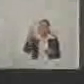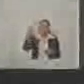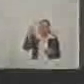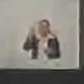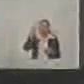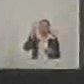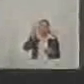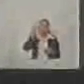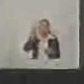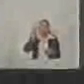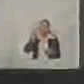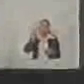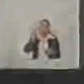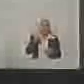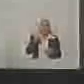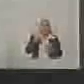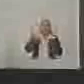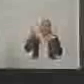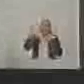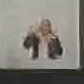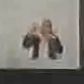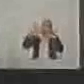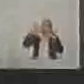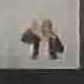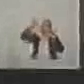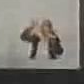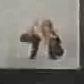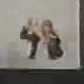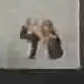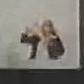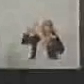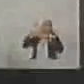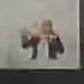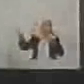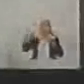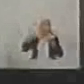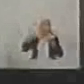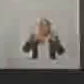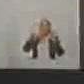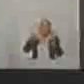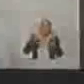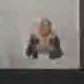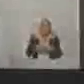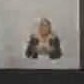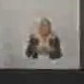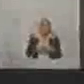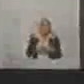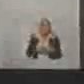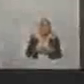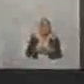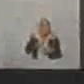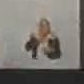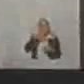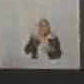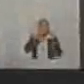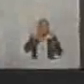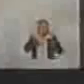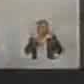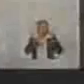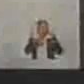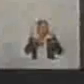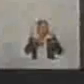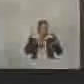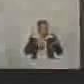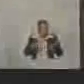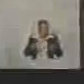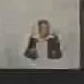ti, pero a mí no me checan. De pronto las declaraciones patrimoniales, hago la suma y bueno, no